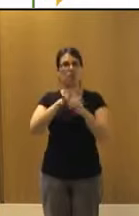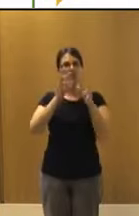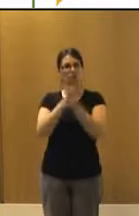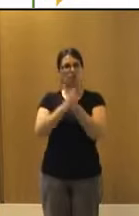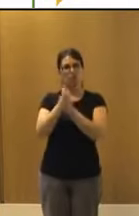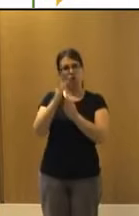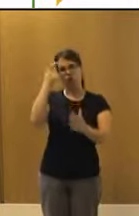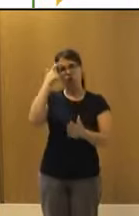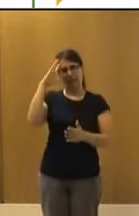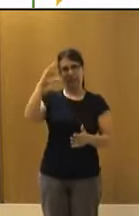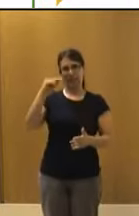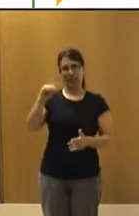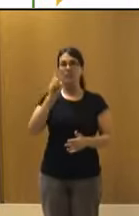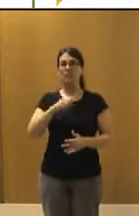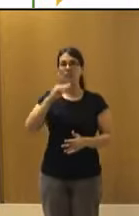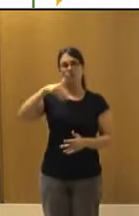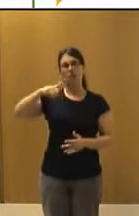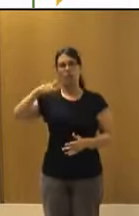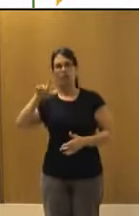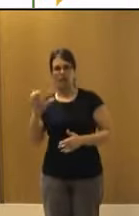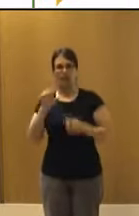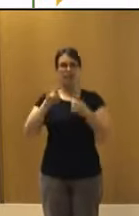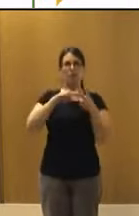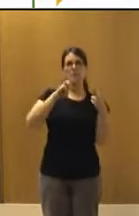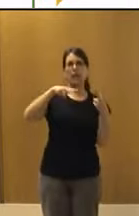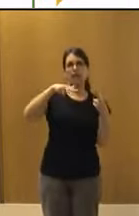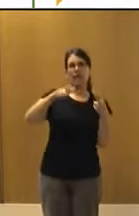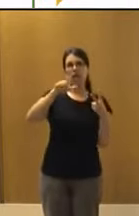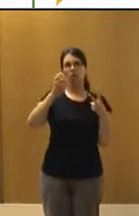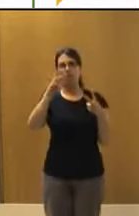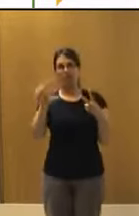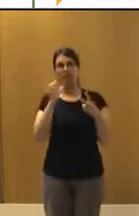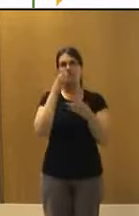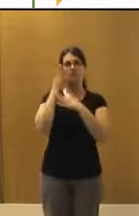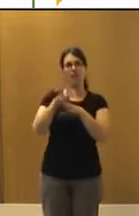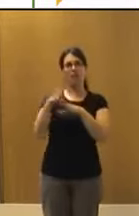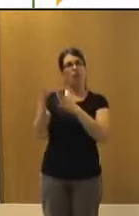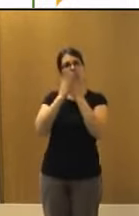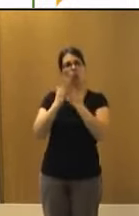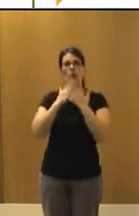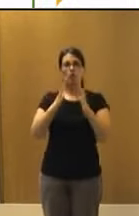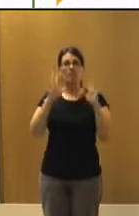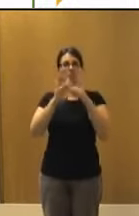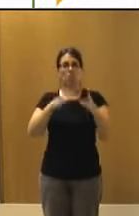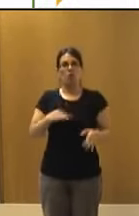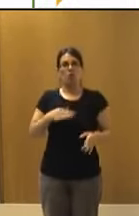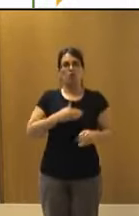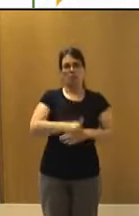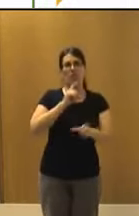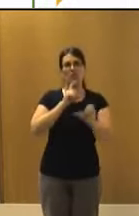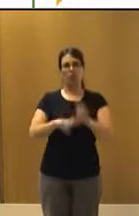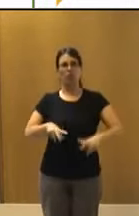los espacios de estimulación cognitiva, y a Emanuel y a Penélope, que han presentado este estudio de potencial